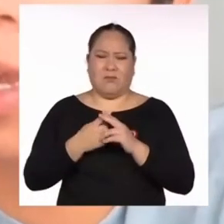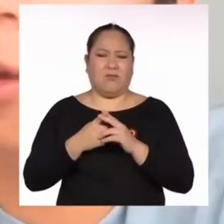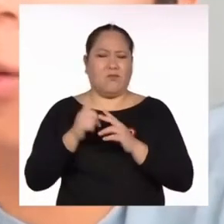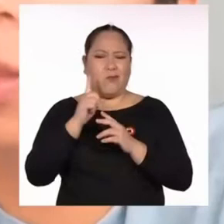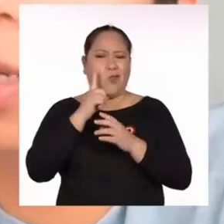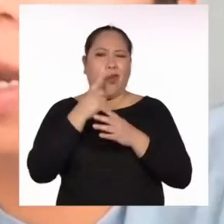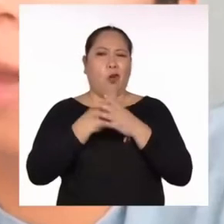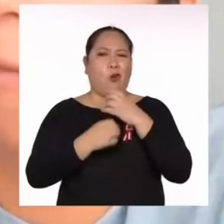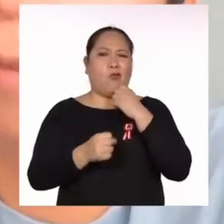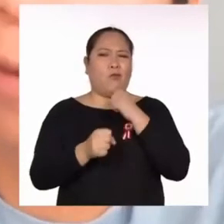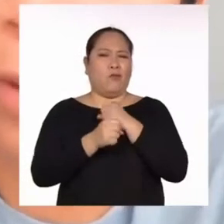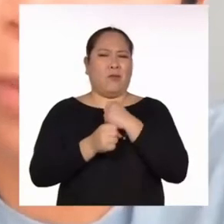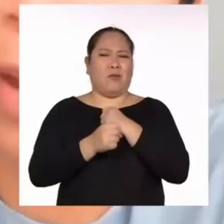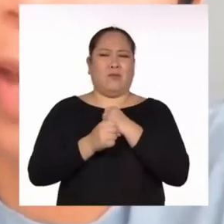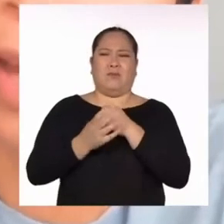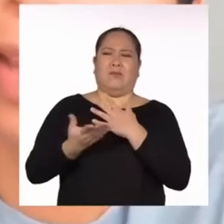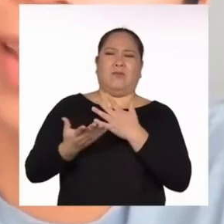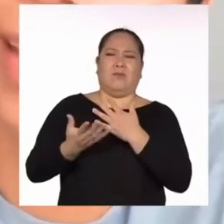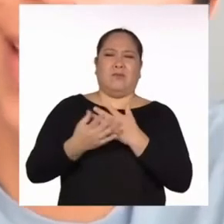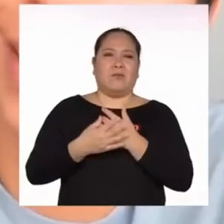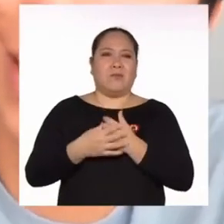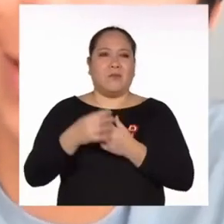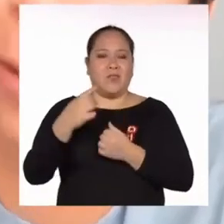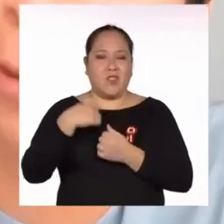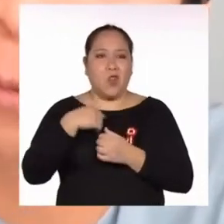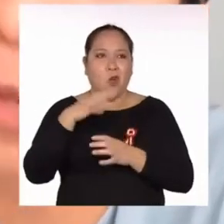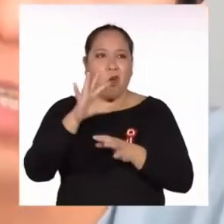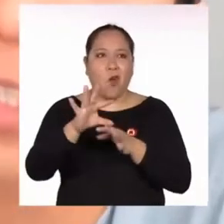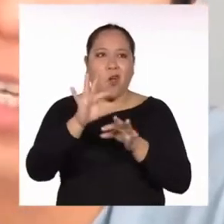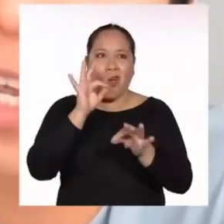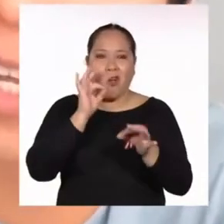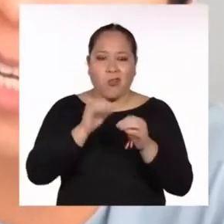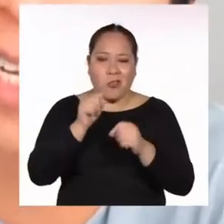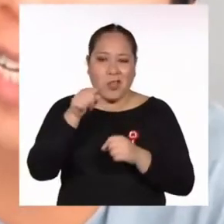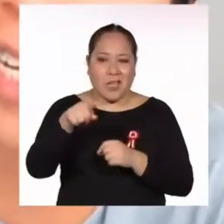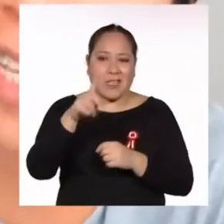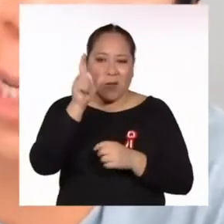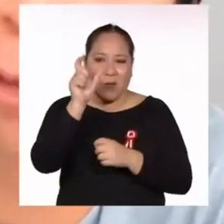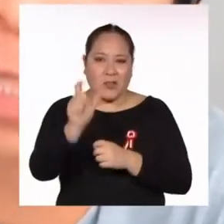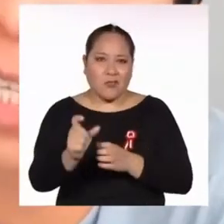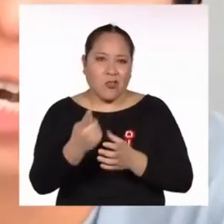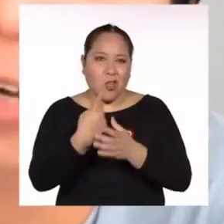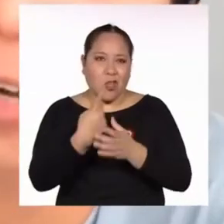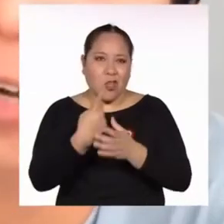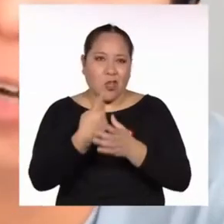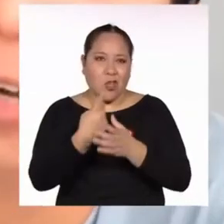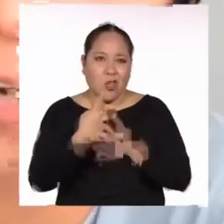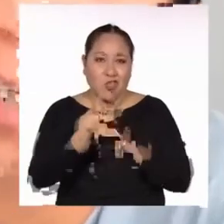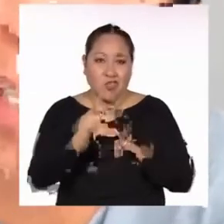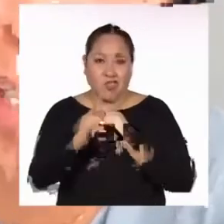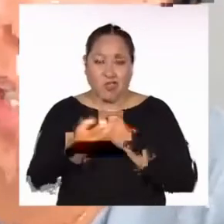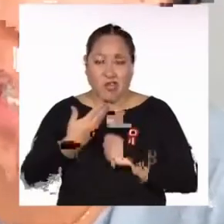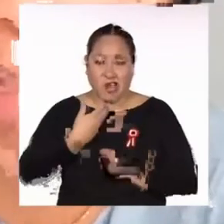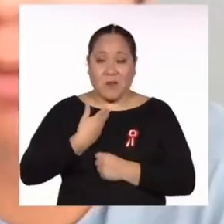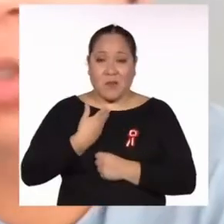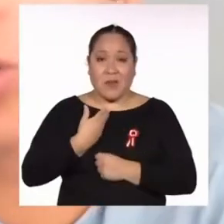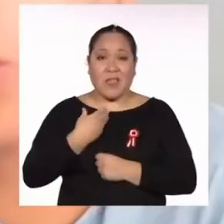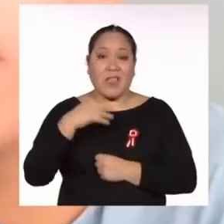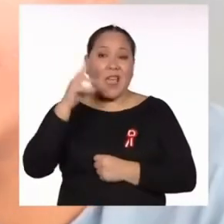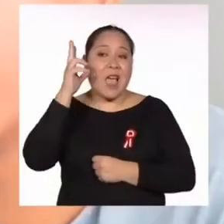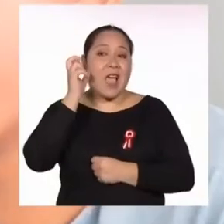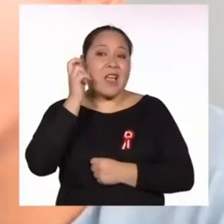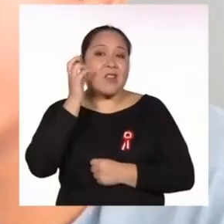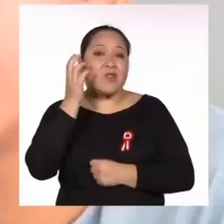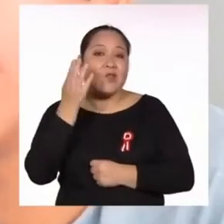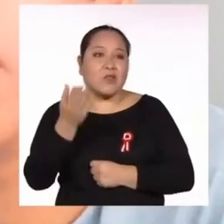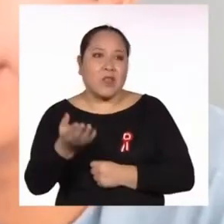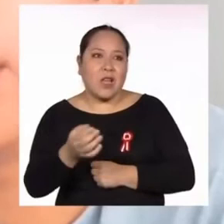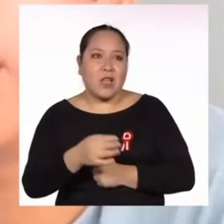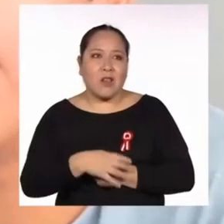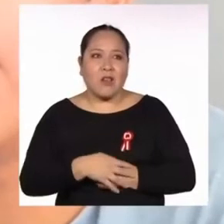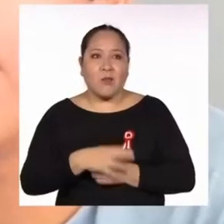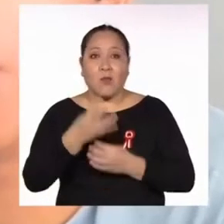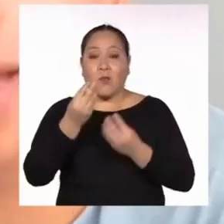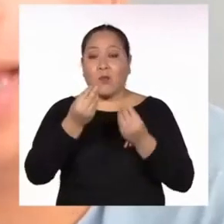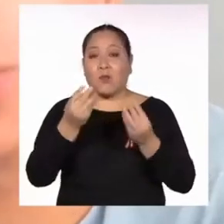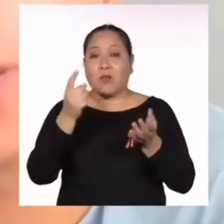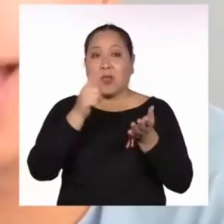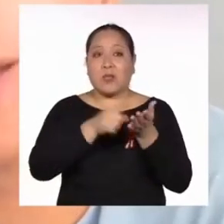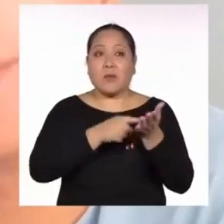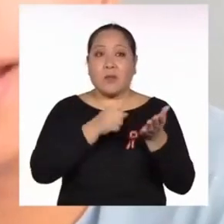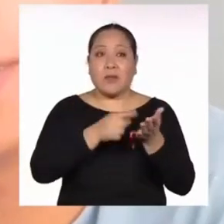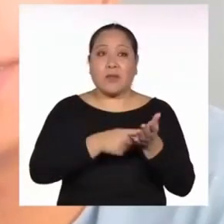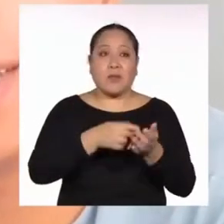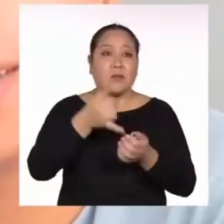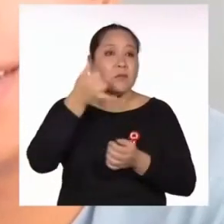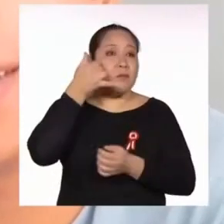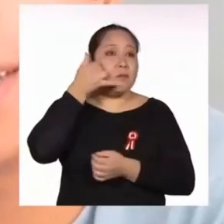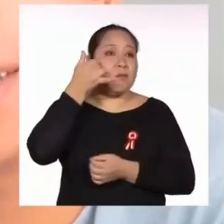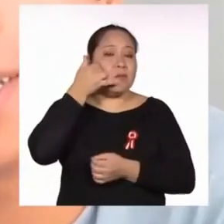felizmente encontré la forma de ganar su confianza y de escucharlos en muchos casos y la